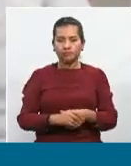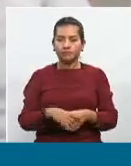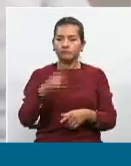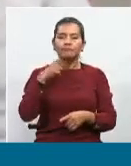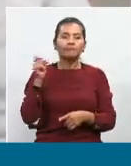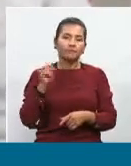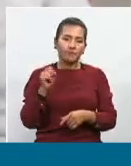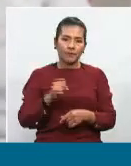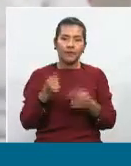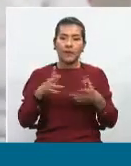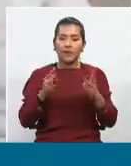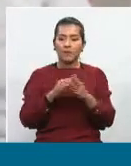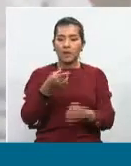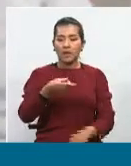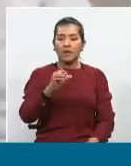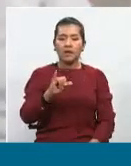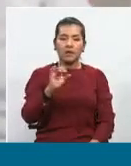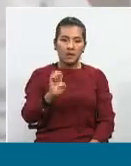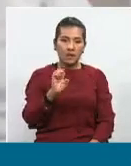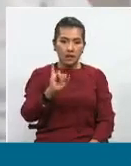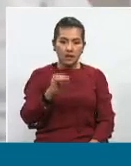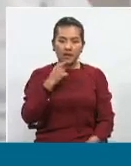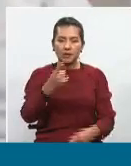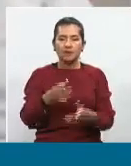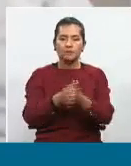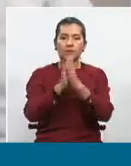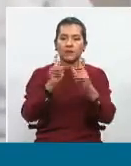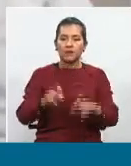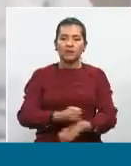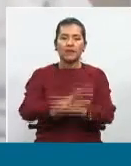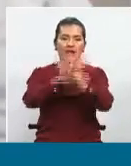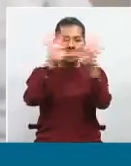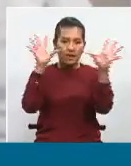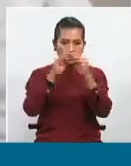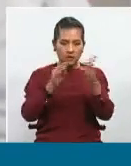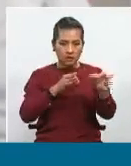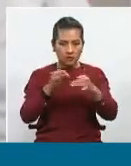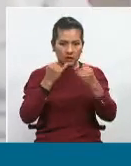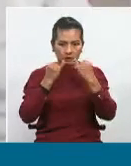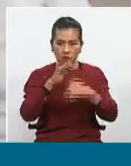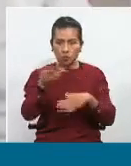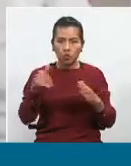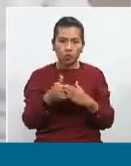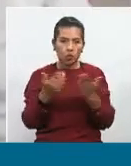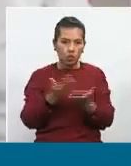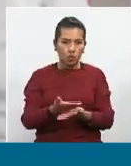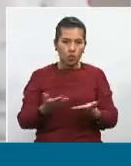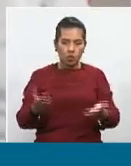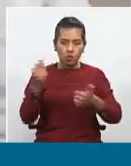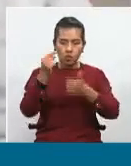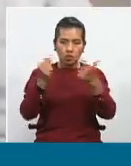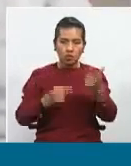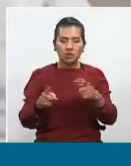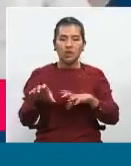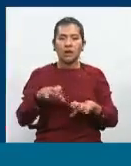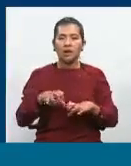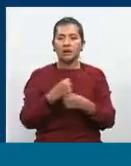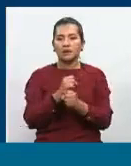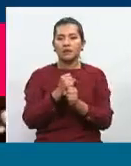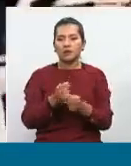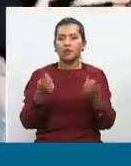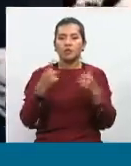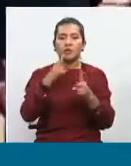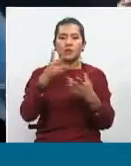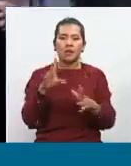la GIEI recomienda el esclarecimiento total de los luctuosos hechos sucedidos en ocasión de las masacres